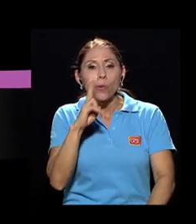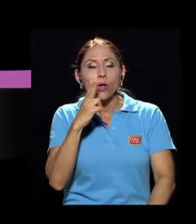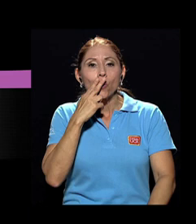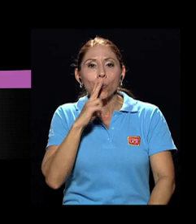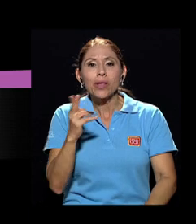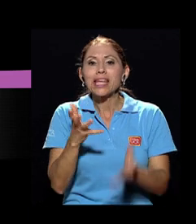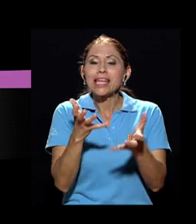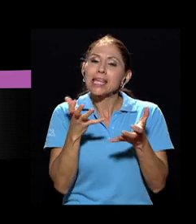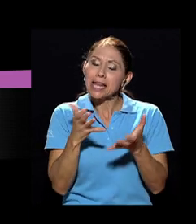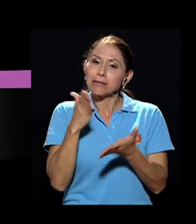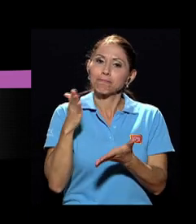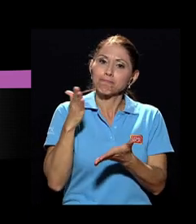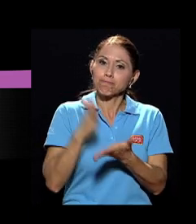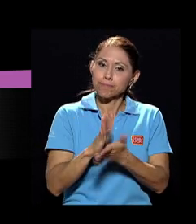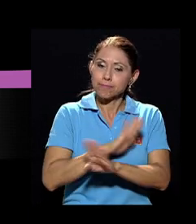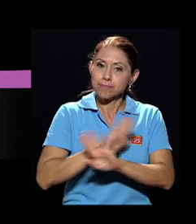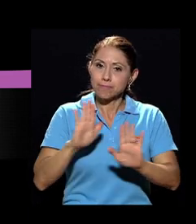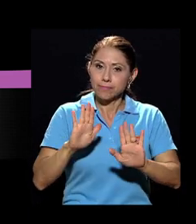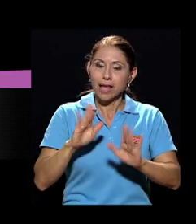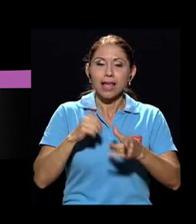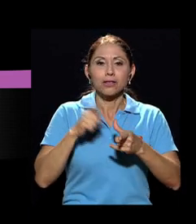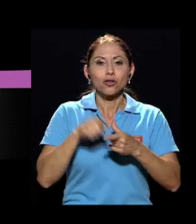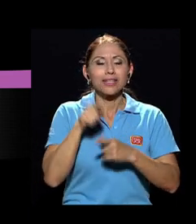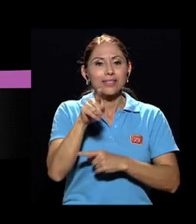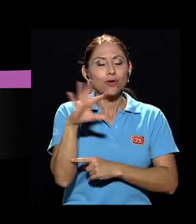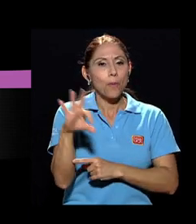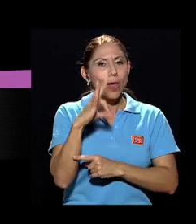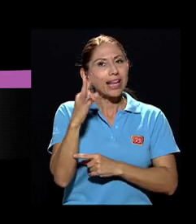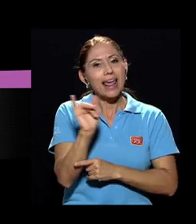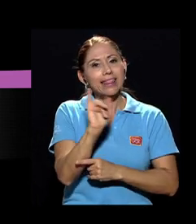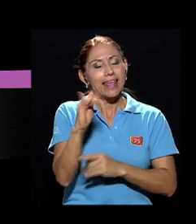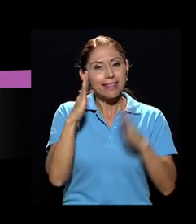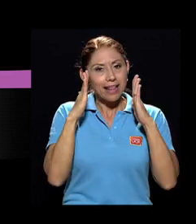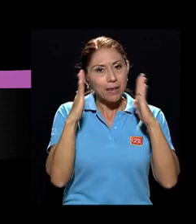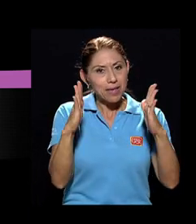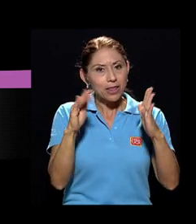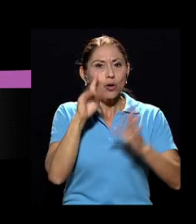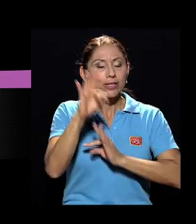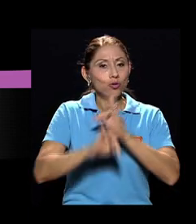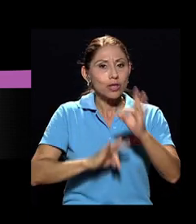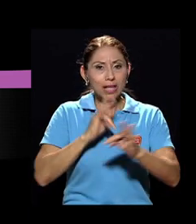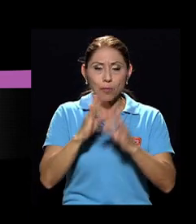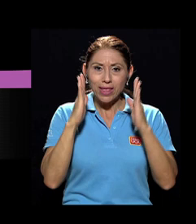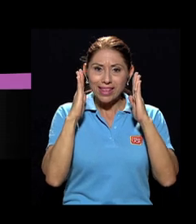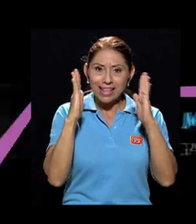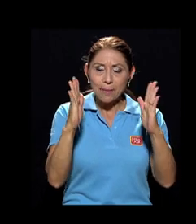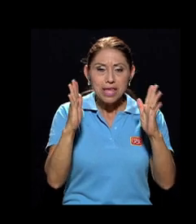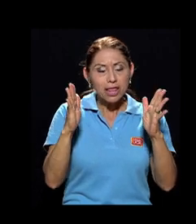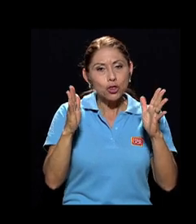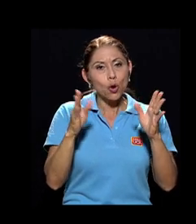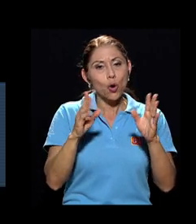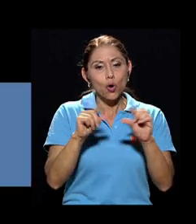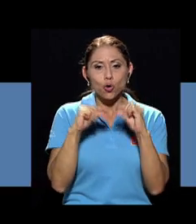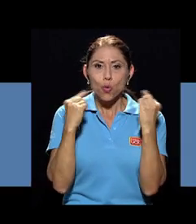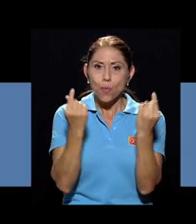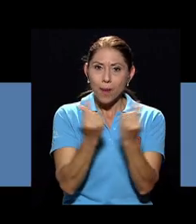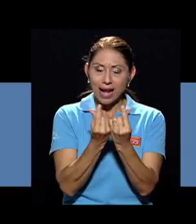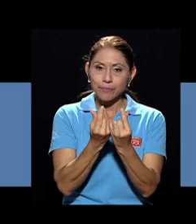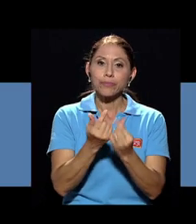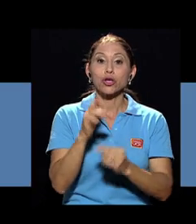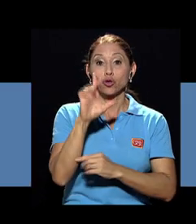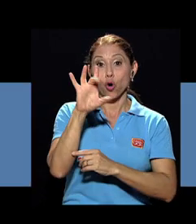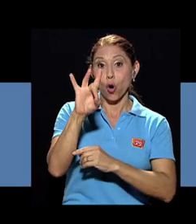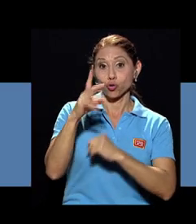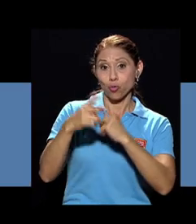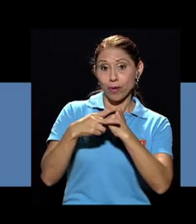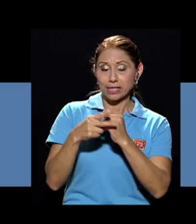a cesar el consumo. Entonces es una modalidad de tratamiento, ¿verdad? Es un tipo de tratamiento grupal, consta de 8